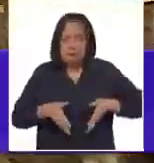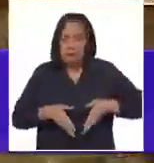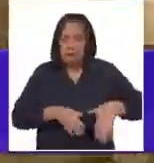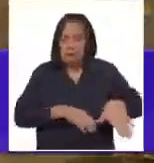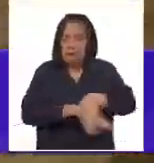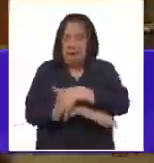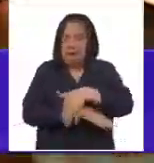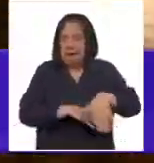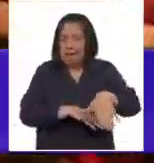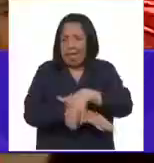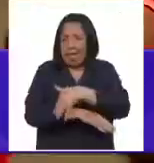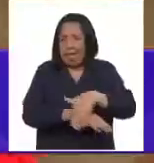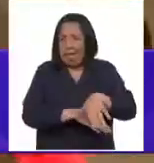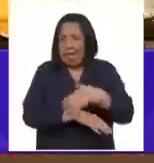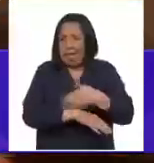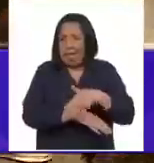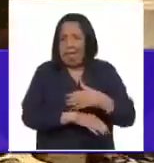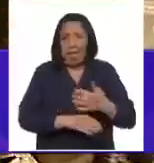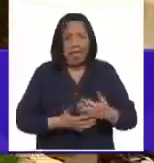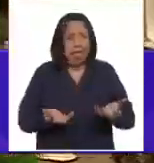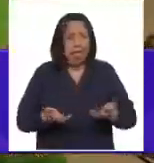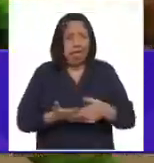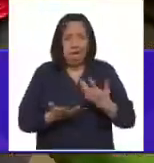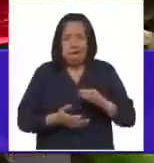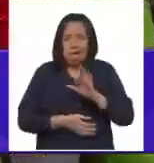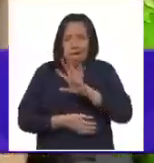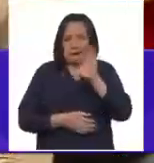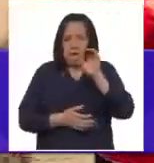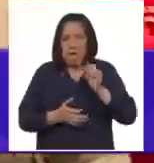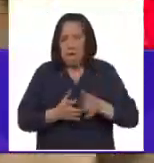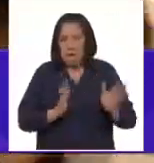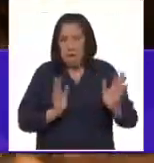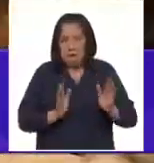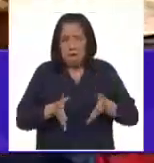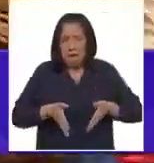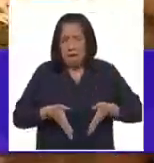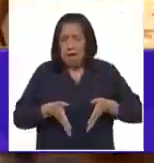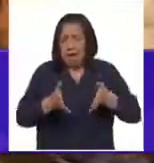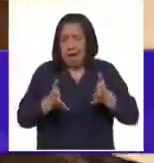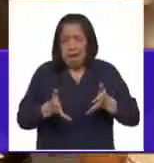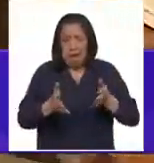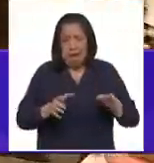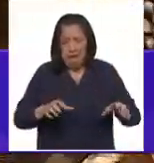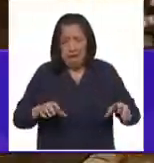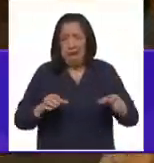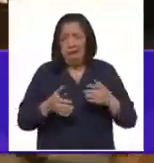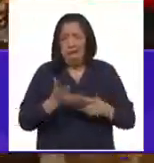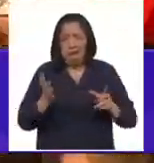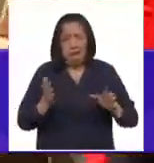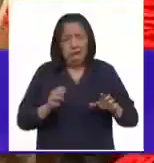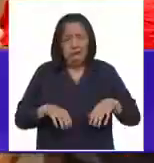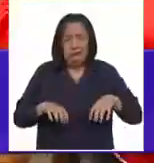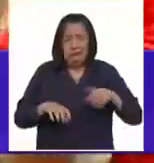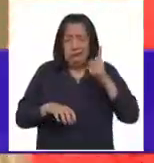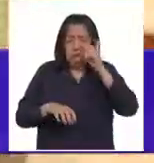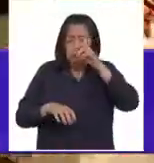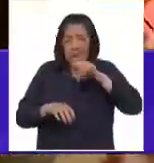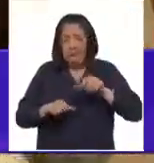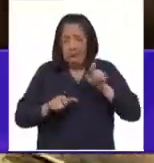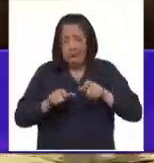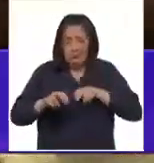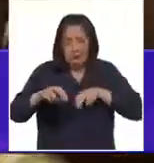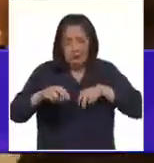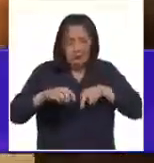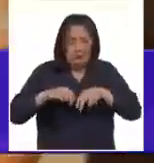calles, las pistas son ocupadas en un 50%, si no más, lo que complica mucho más el tránsito de las